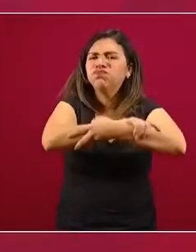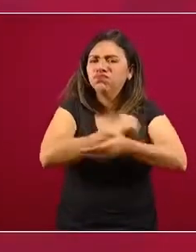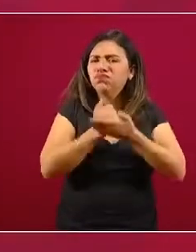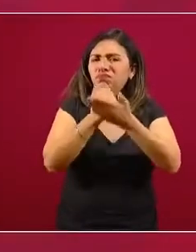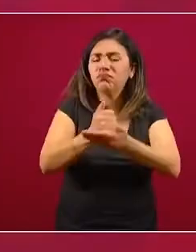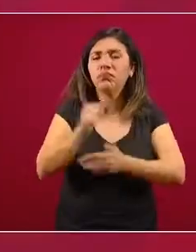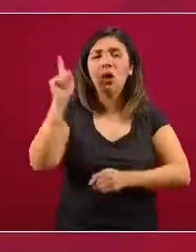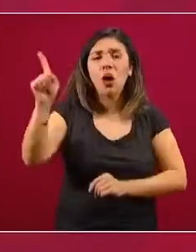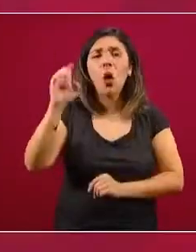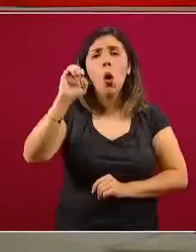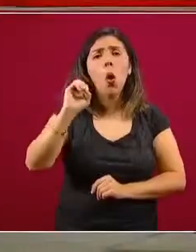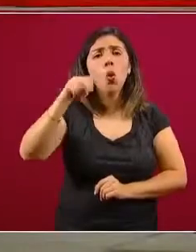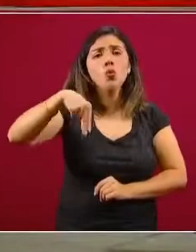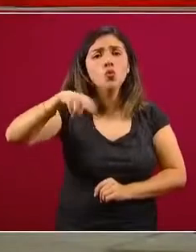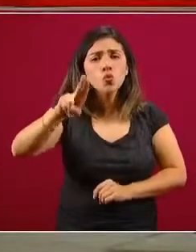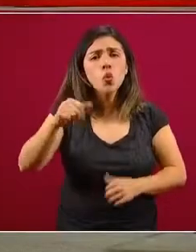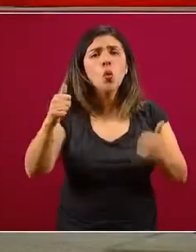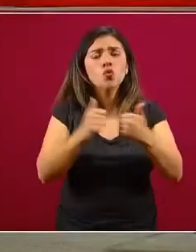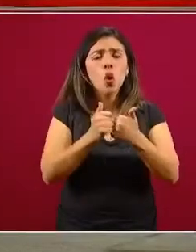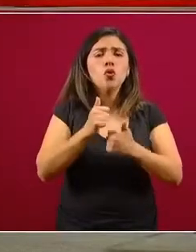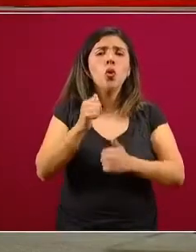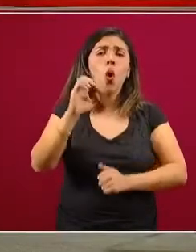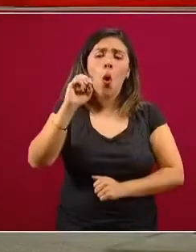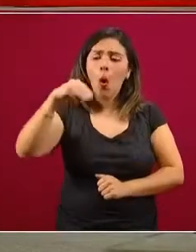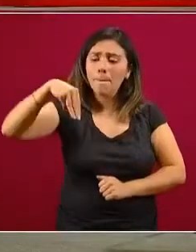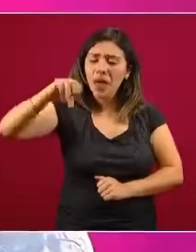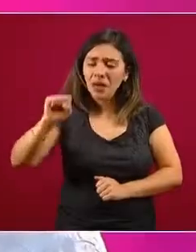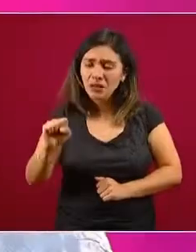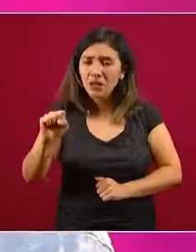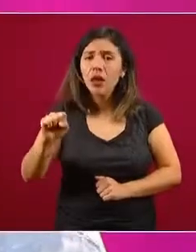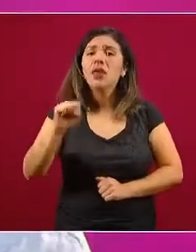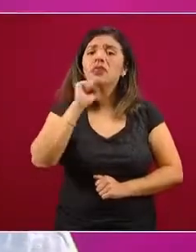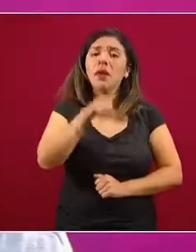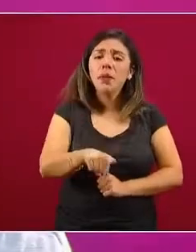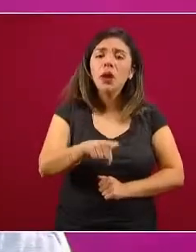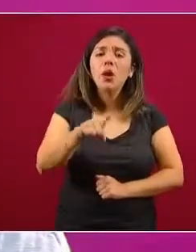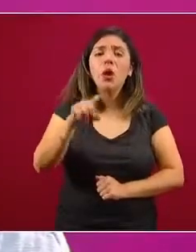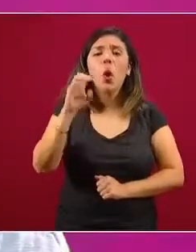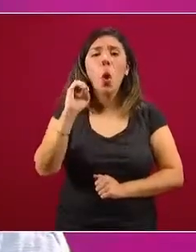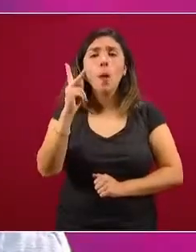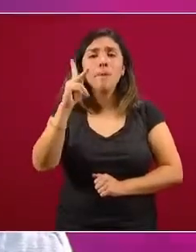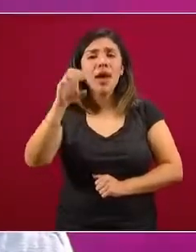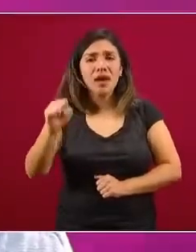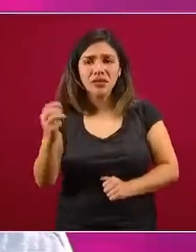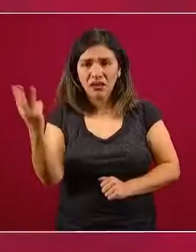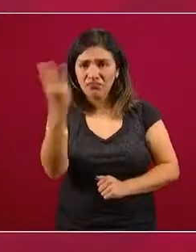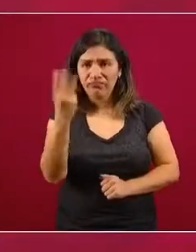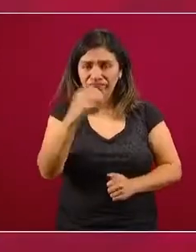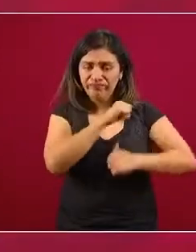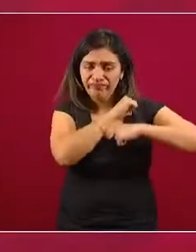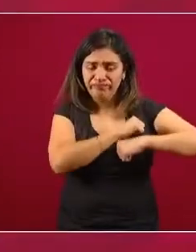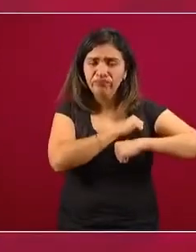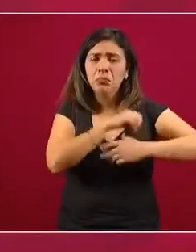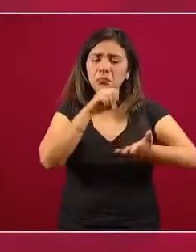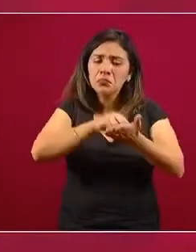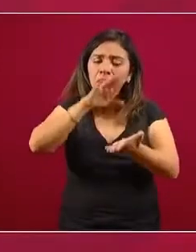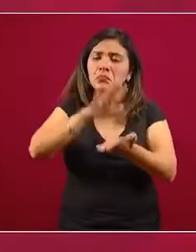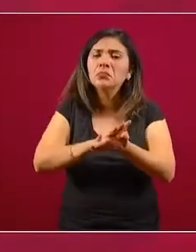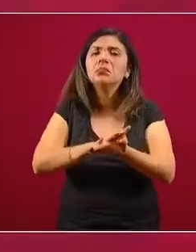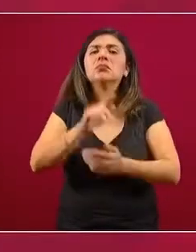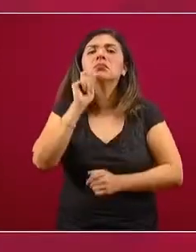Organización de las Naciones Unidas, a través de la Organización Mundial de la Salud y la Organización Panamericana de la Salud,